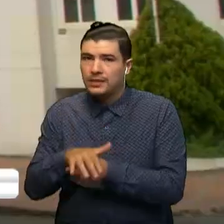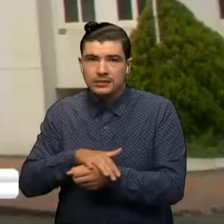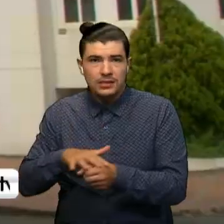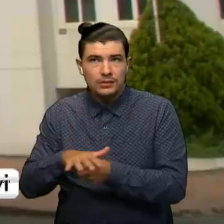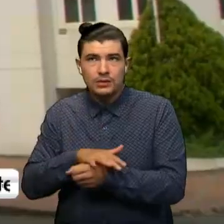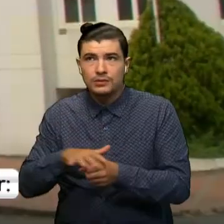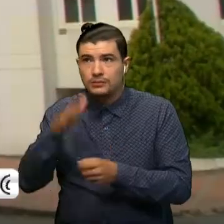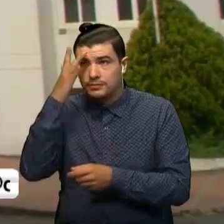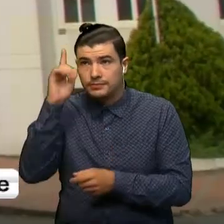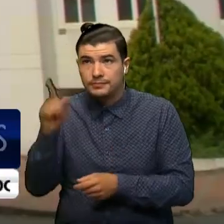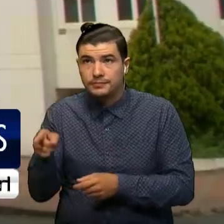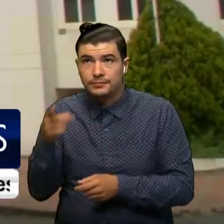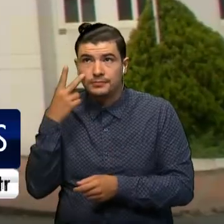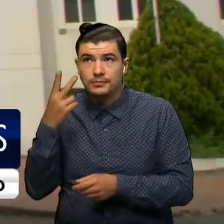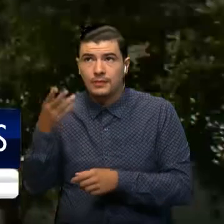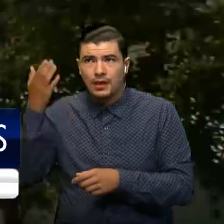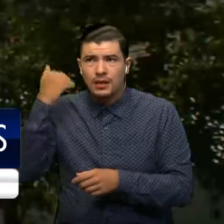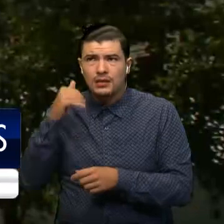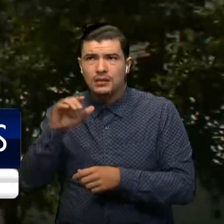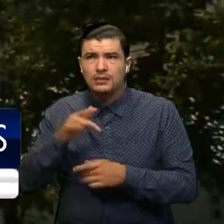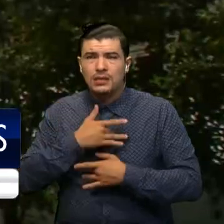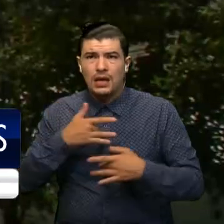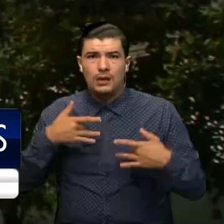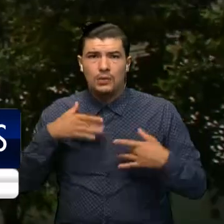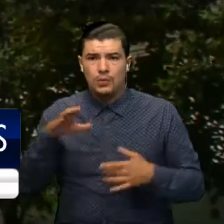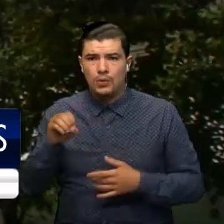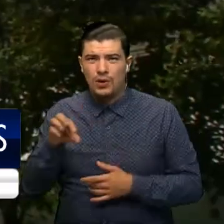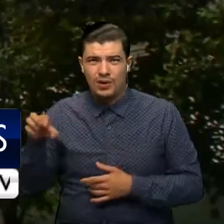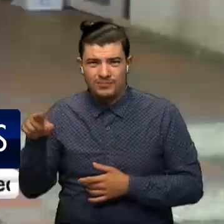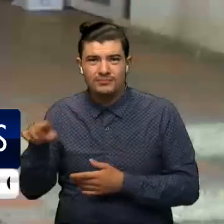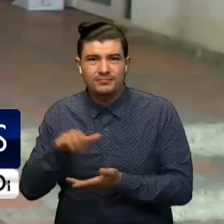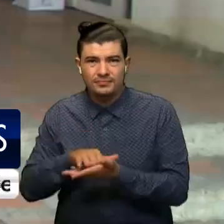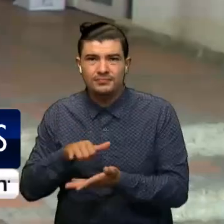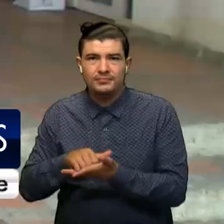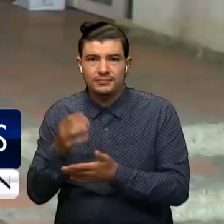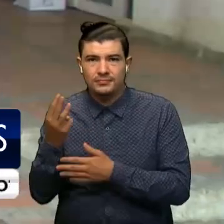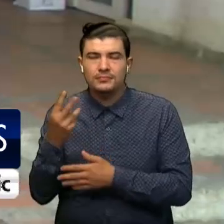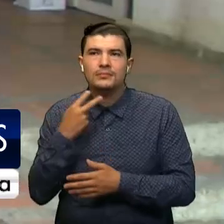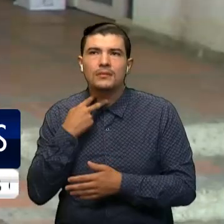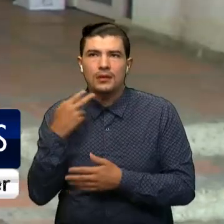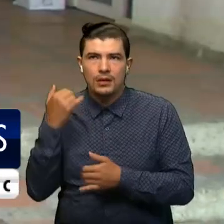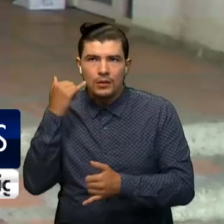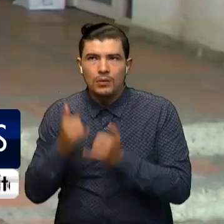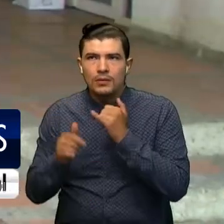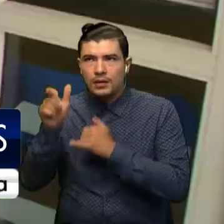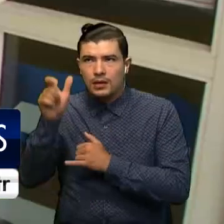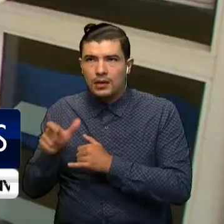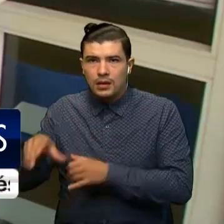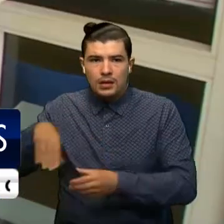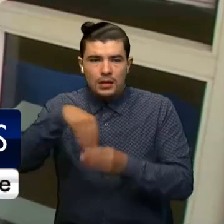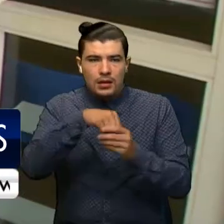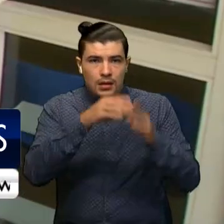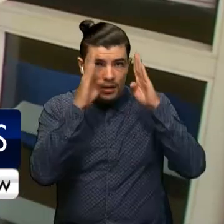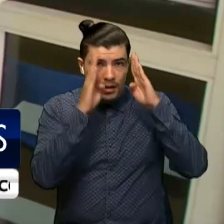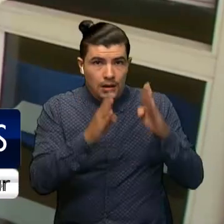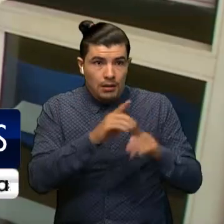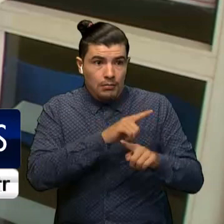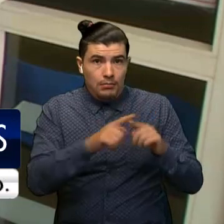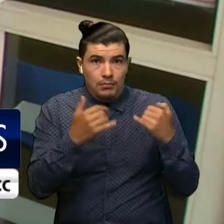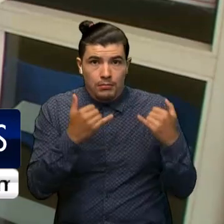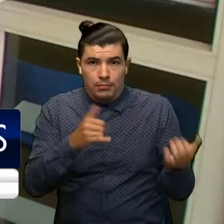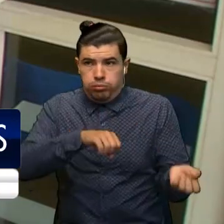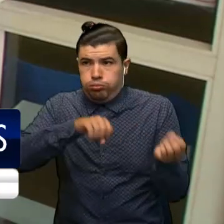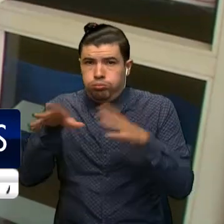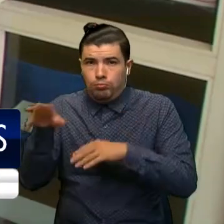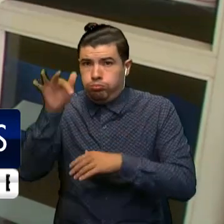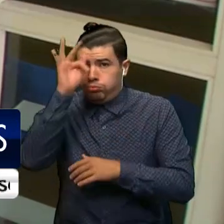la clínica con un causante saludcoop finalmente trasladó el pasado 3 de noviembre al último paciente que tenía en atención luego de la situación que se